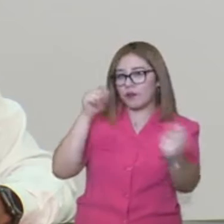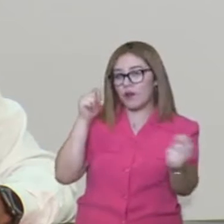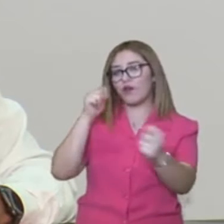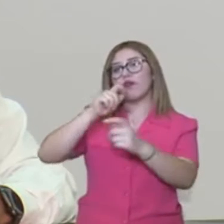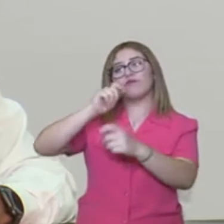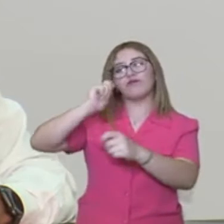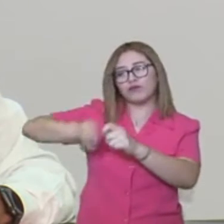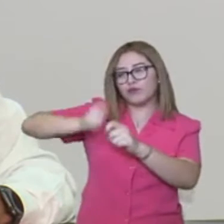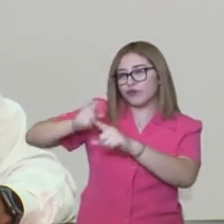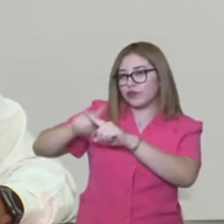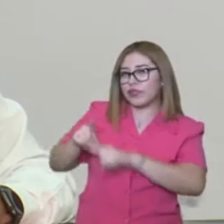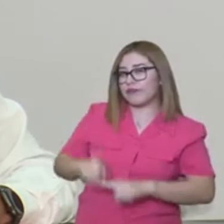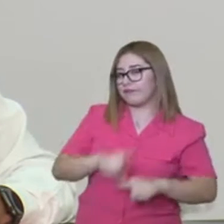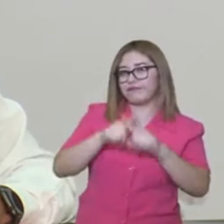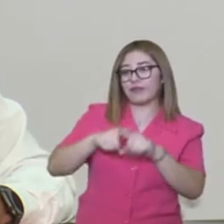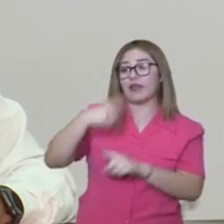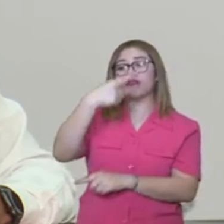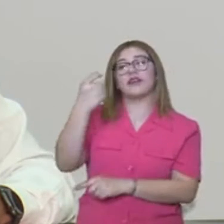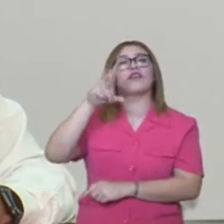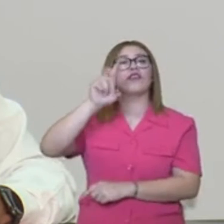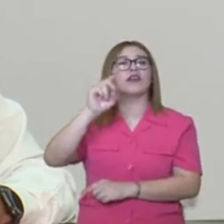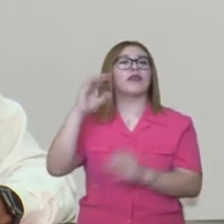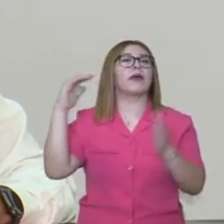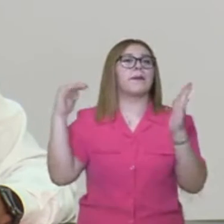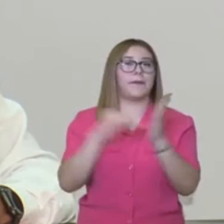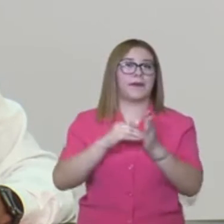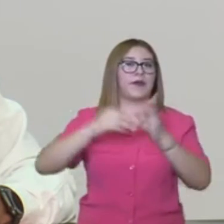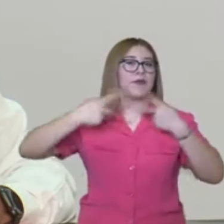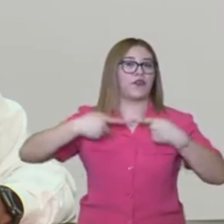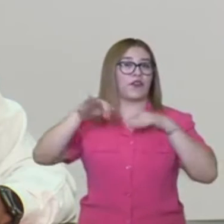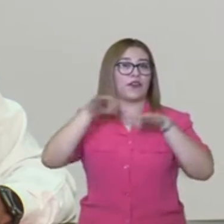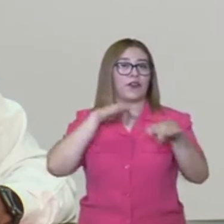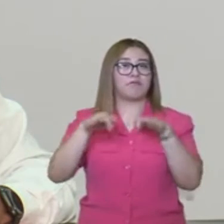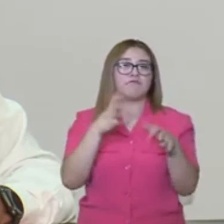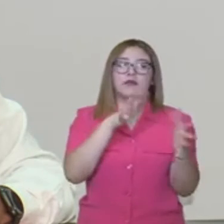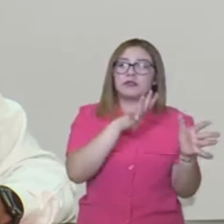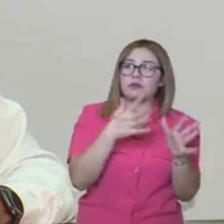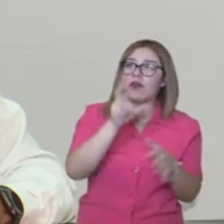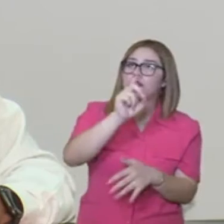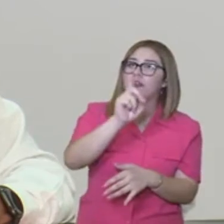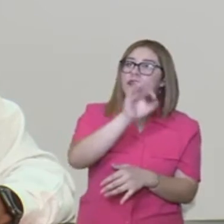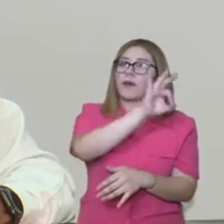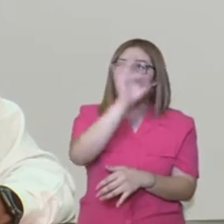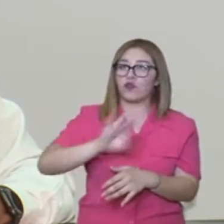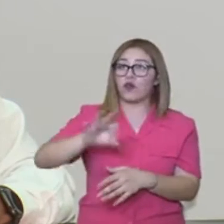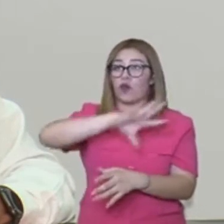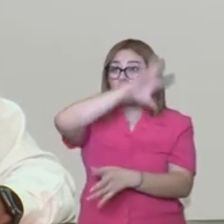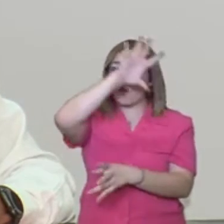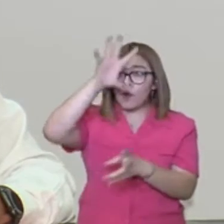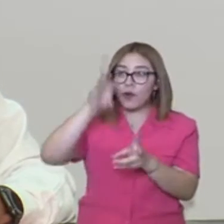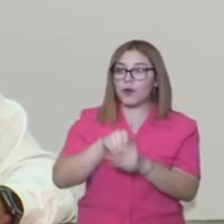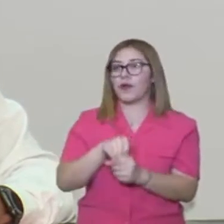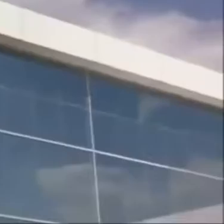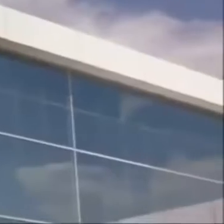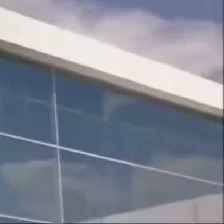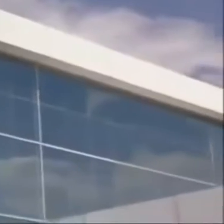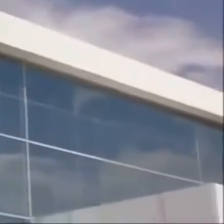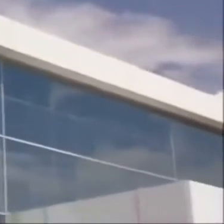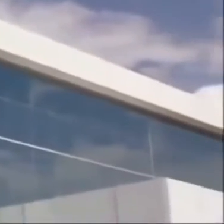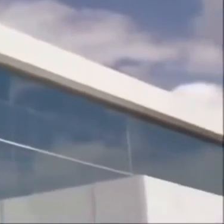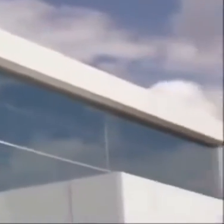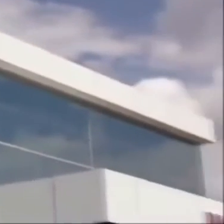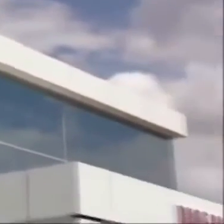El gobernador Juan Manuel Carreras López anunció que a partir del lunes 18 de mayo volverán a sus actividades